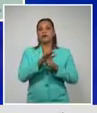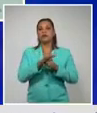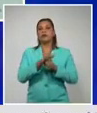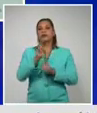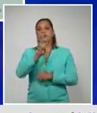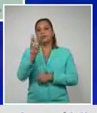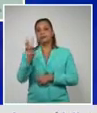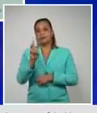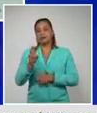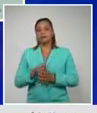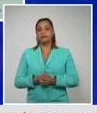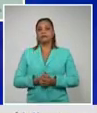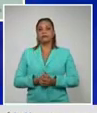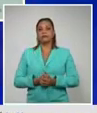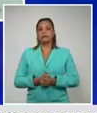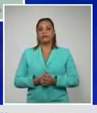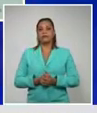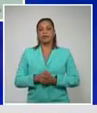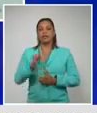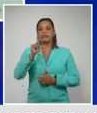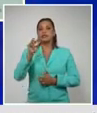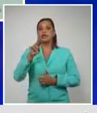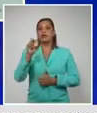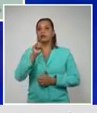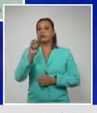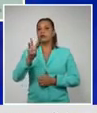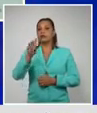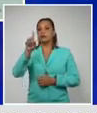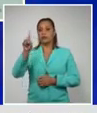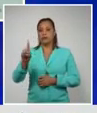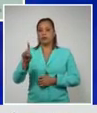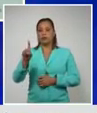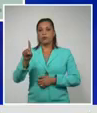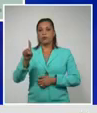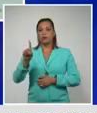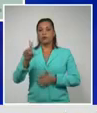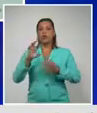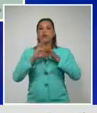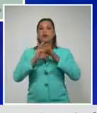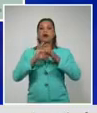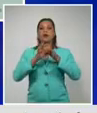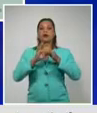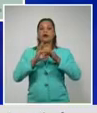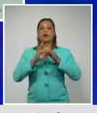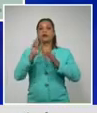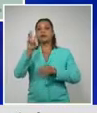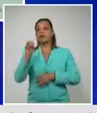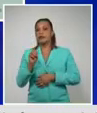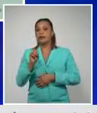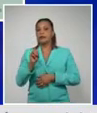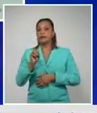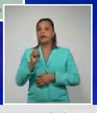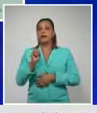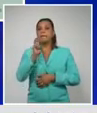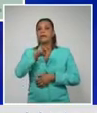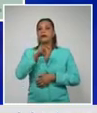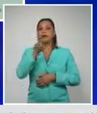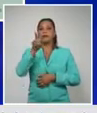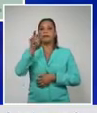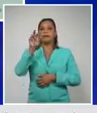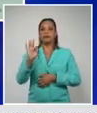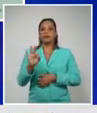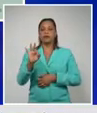33, Cerro 31, Guanabacoa 30, Marianao 28,